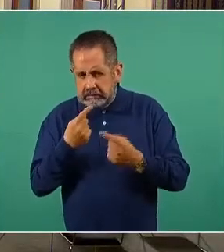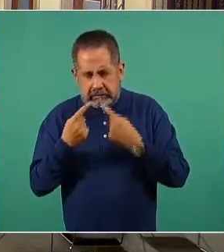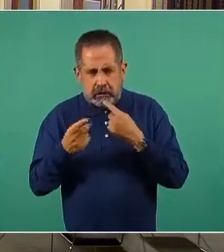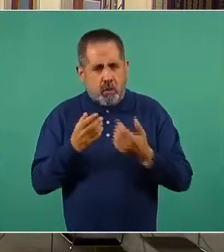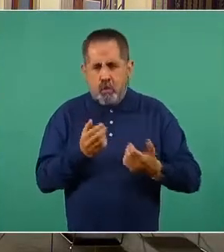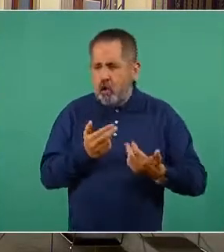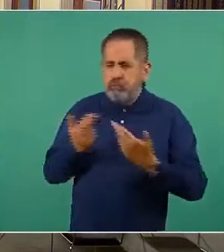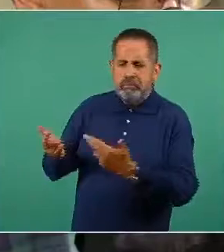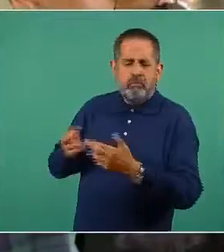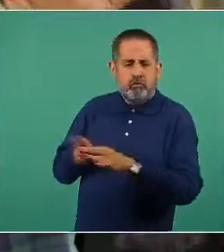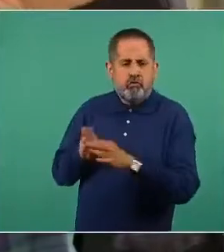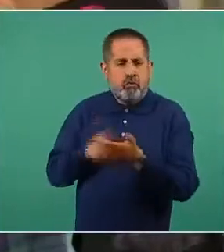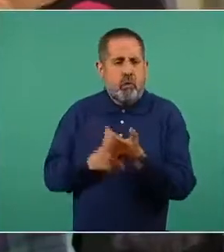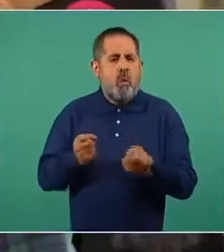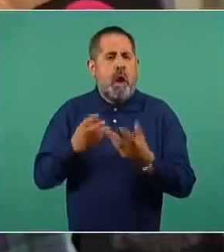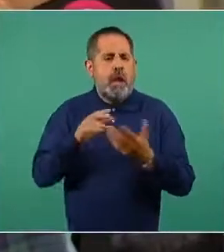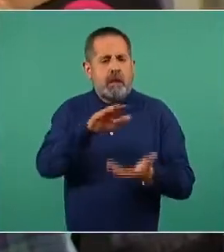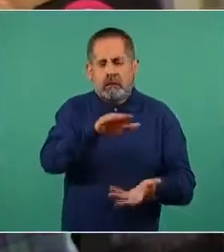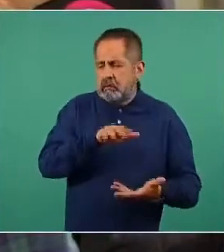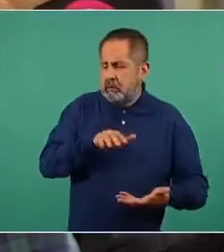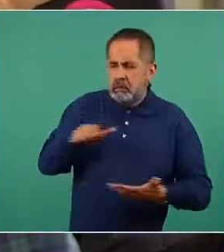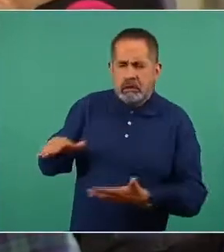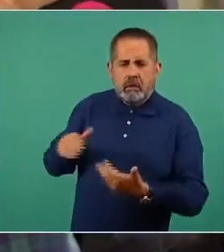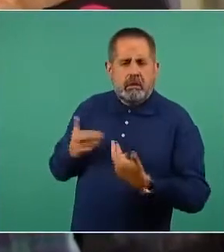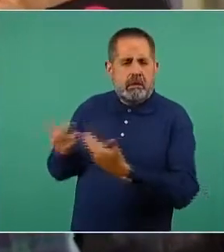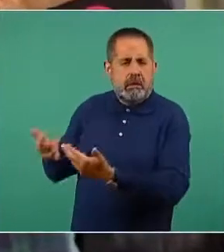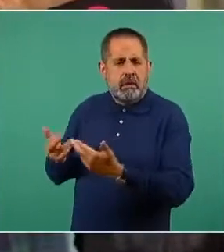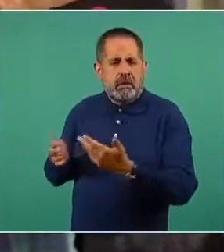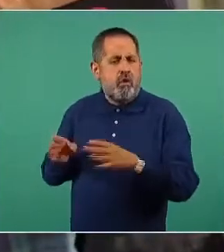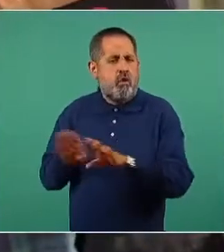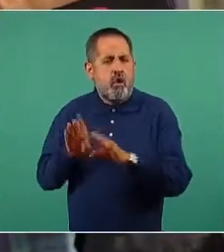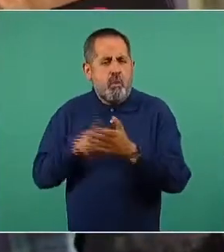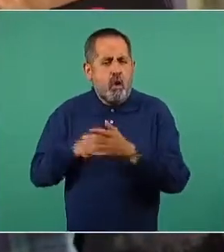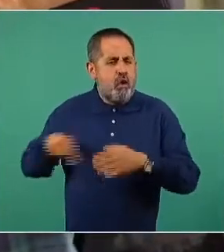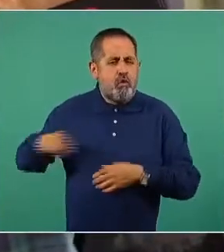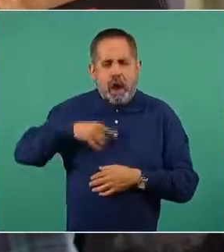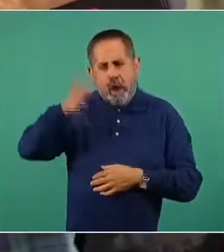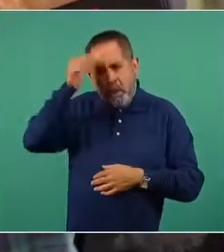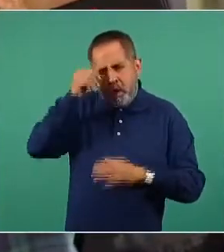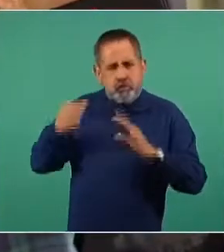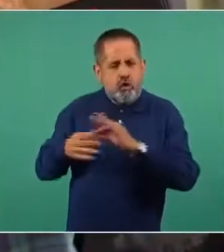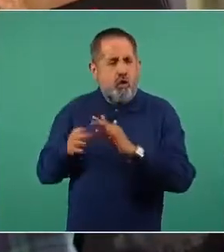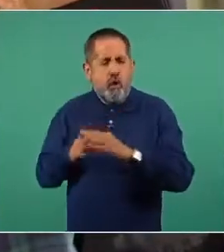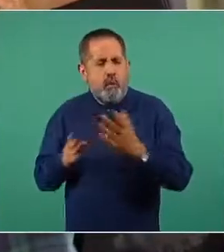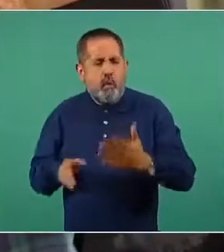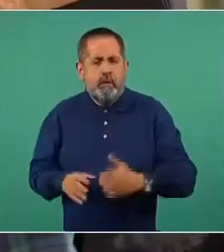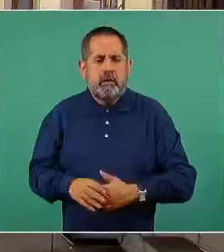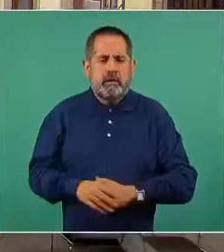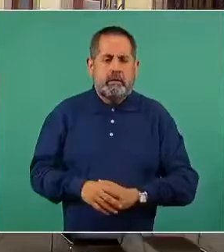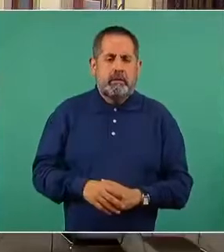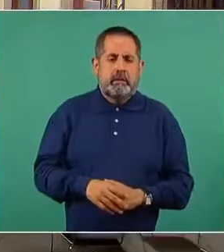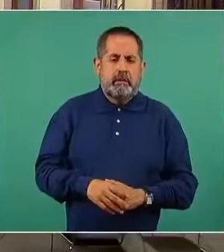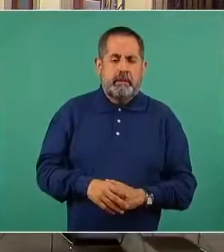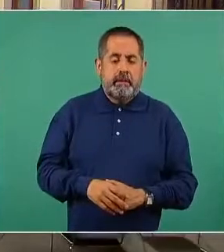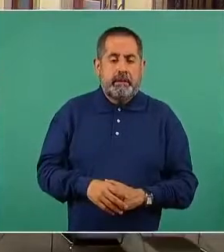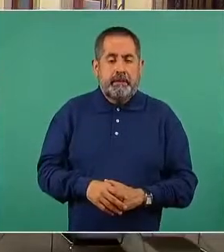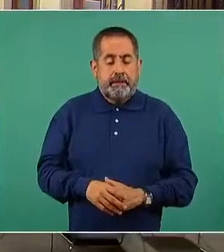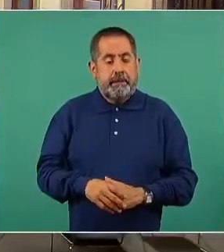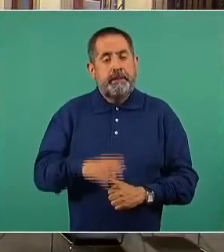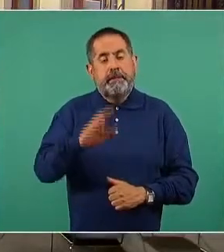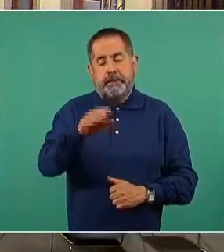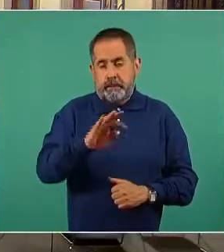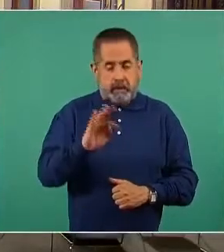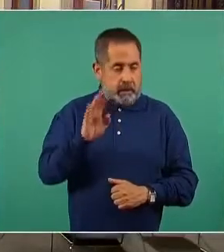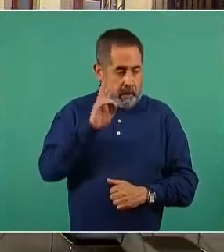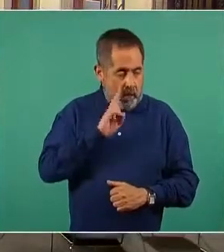donación? ¿Cuáles son las vacunas que se van a donar? ¿Cómo fue el acuerdo en general? Es posible que